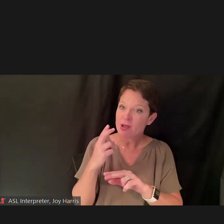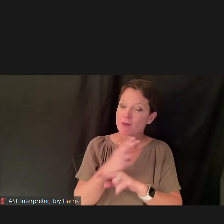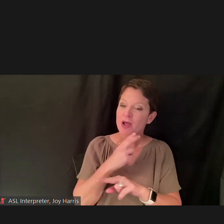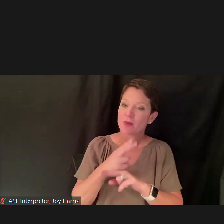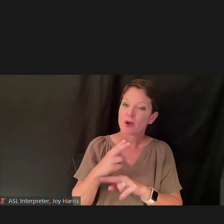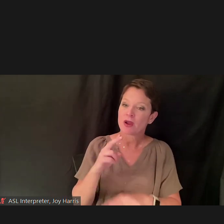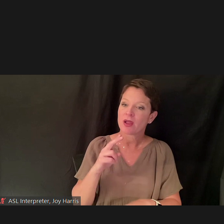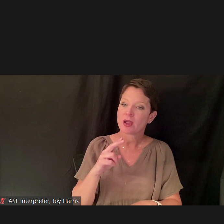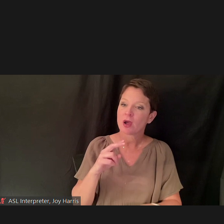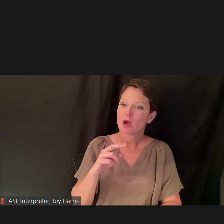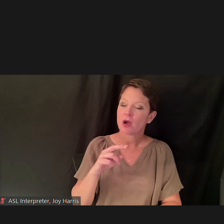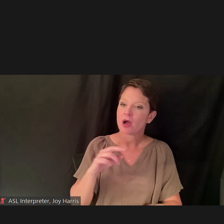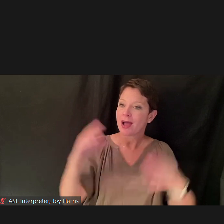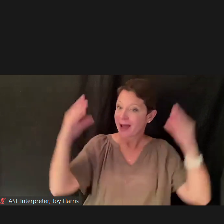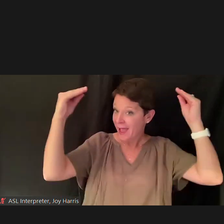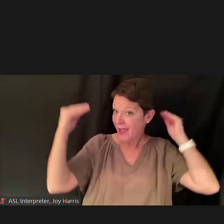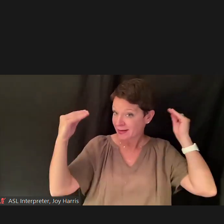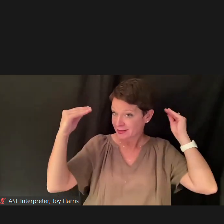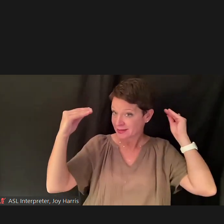debe protegerse